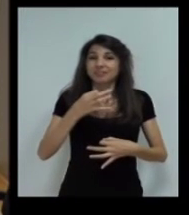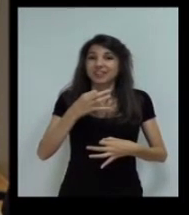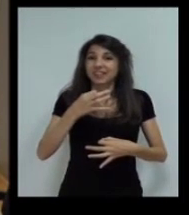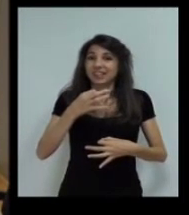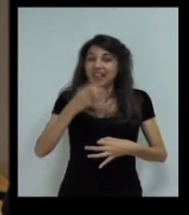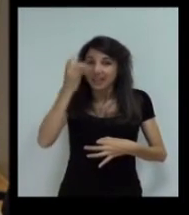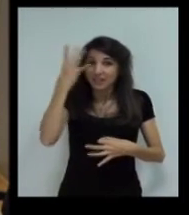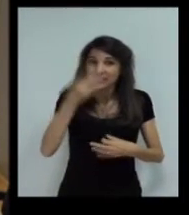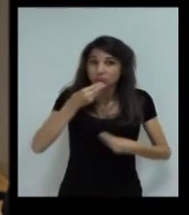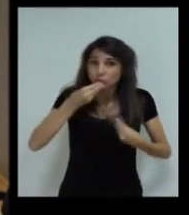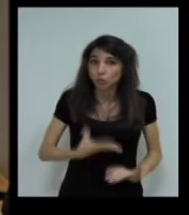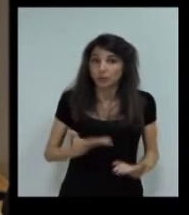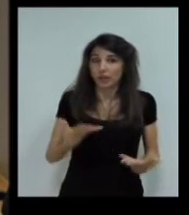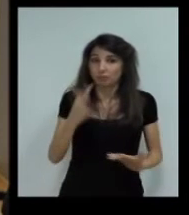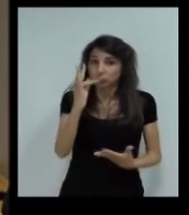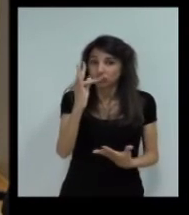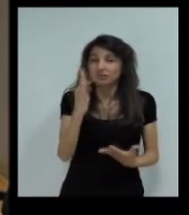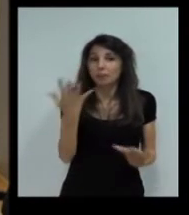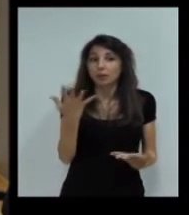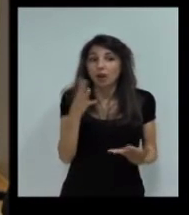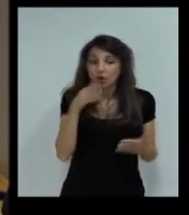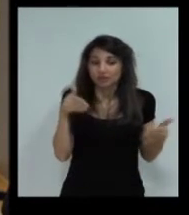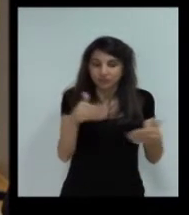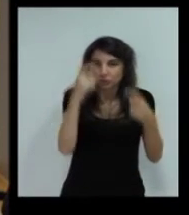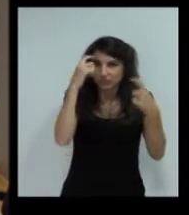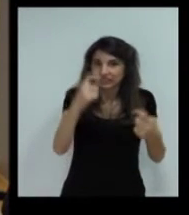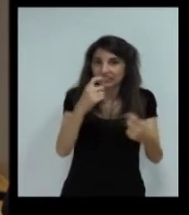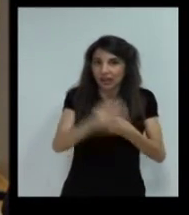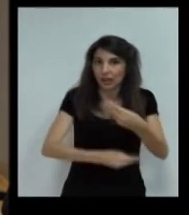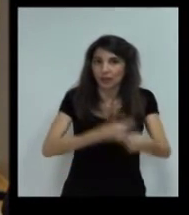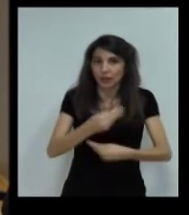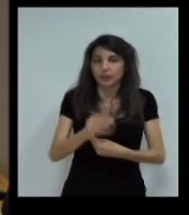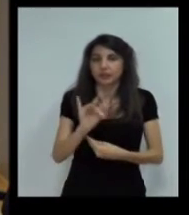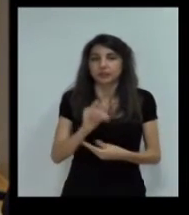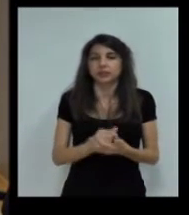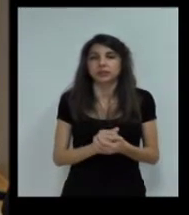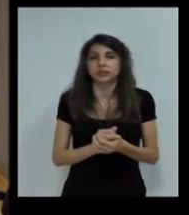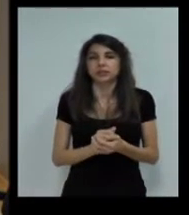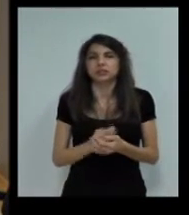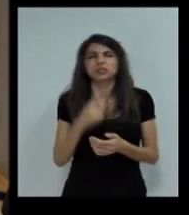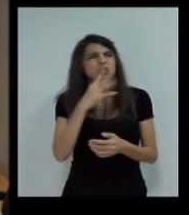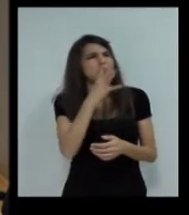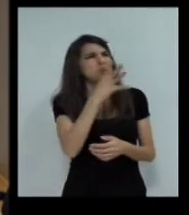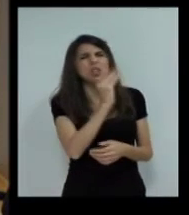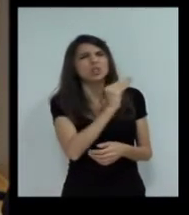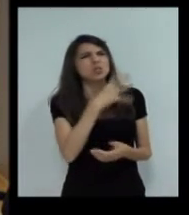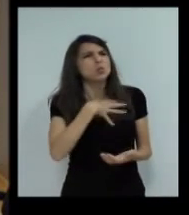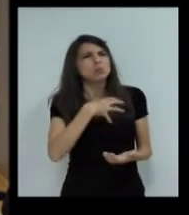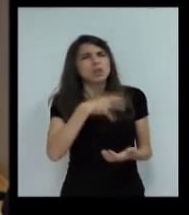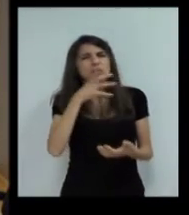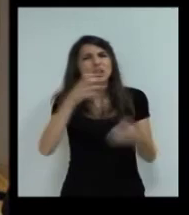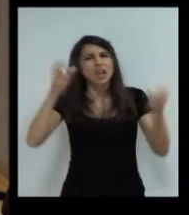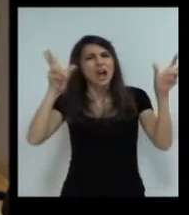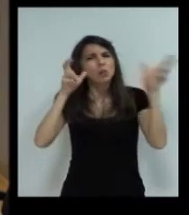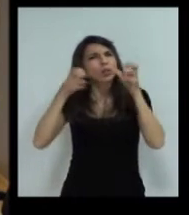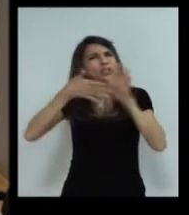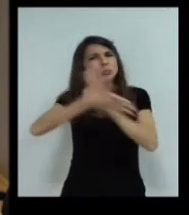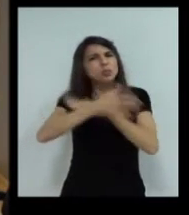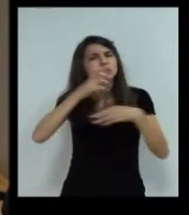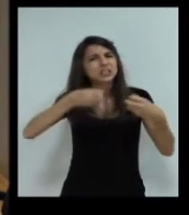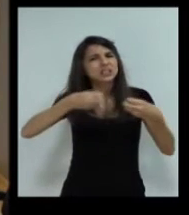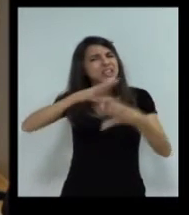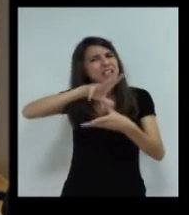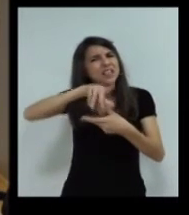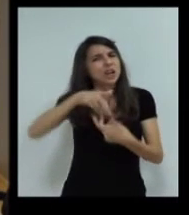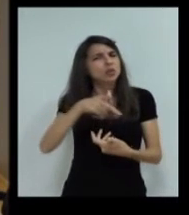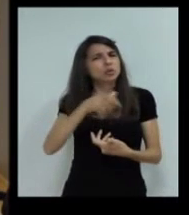Y vamos a trabajar sobre eso. Mi ignorancia ahí. ¿Por qué no se puede escribir un telediario? ¿Por qué no se puede audiodescribir un telediario? Sí. ¿Cómo describes un